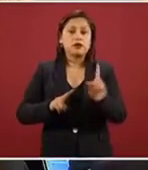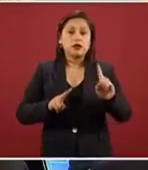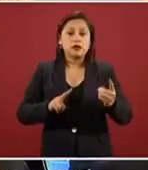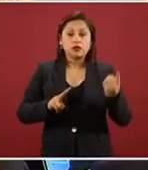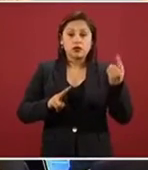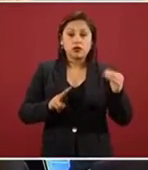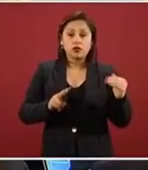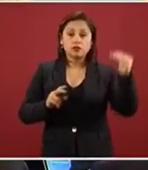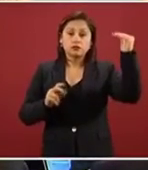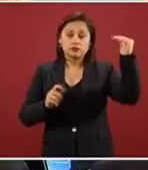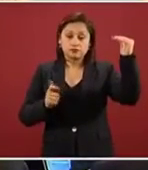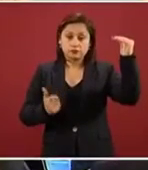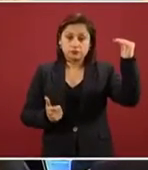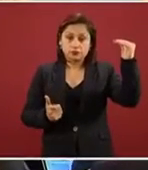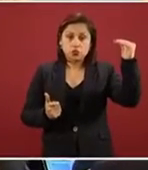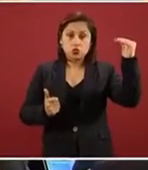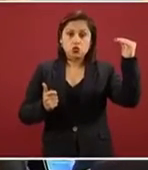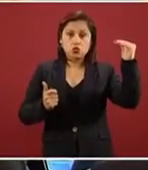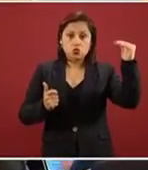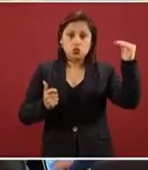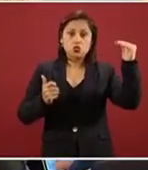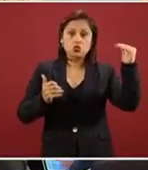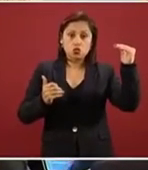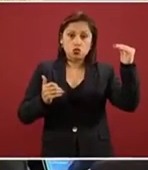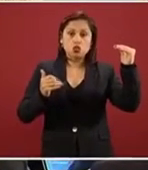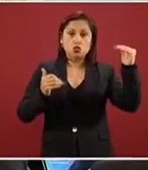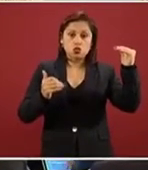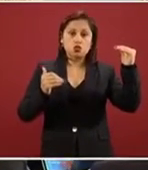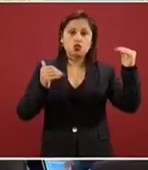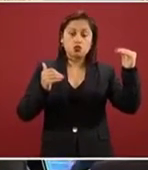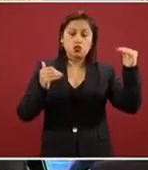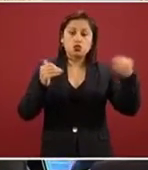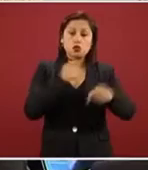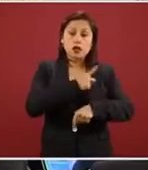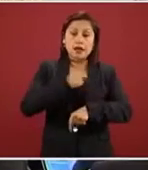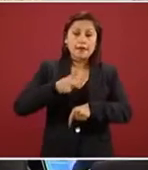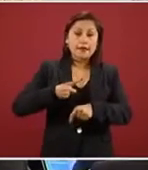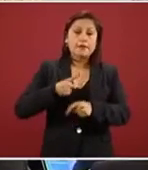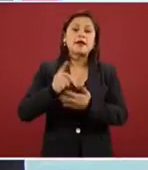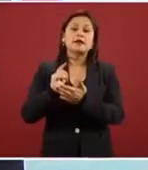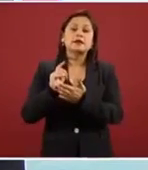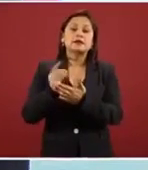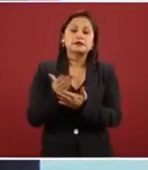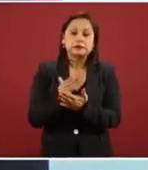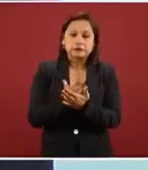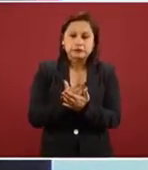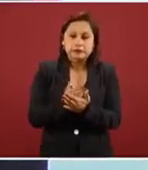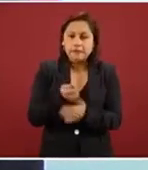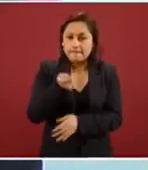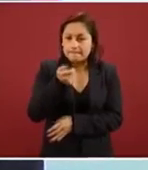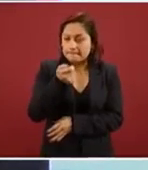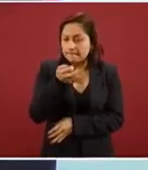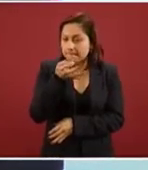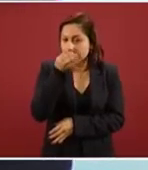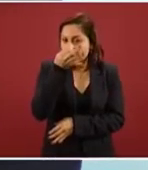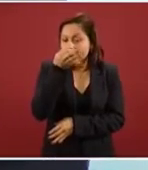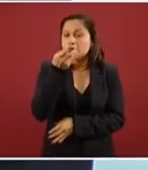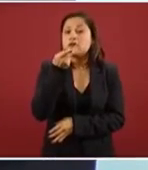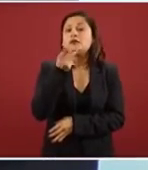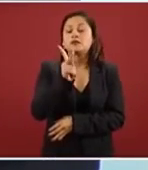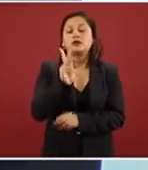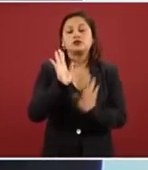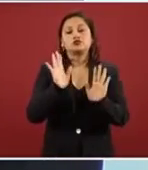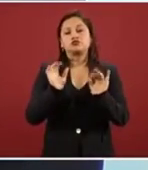nuestra deuda, se reduce, aunque sea poco. Esta